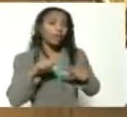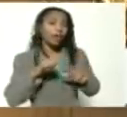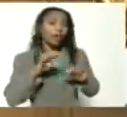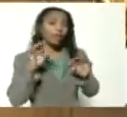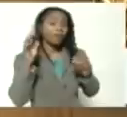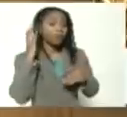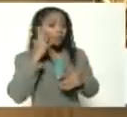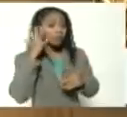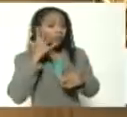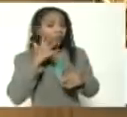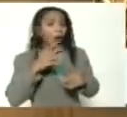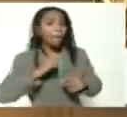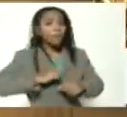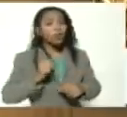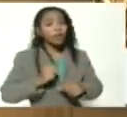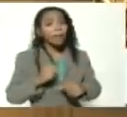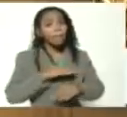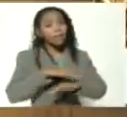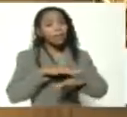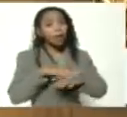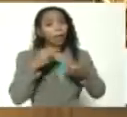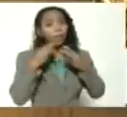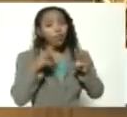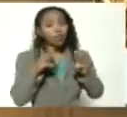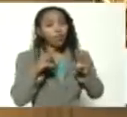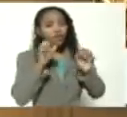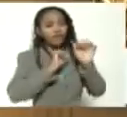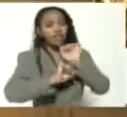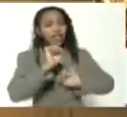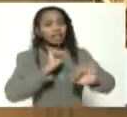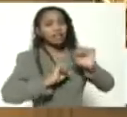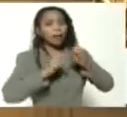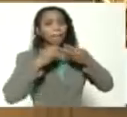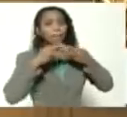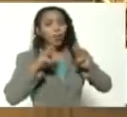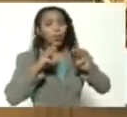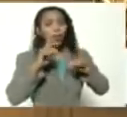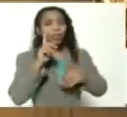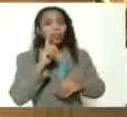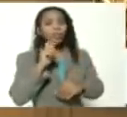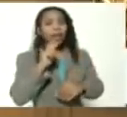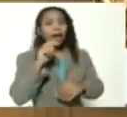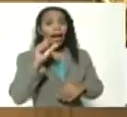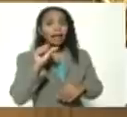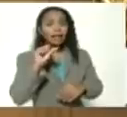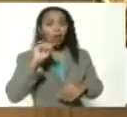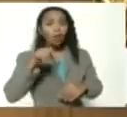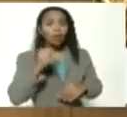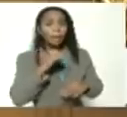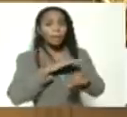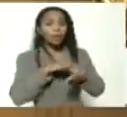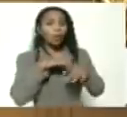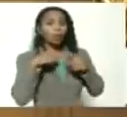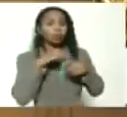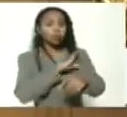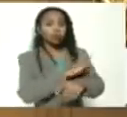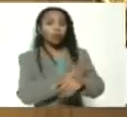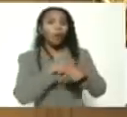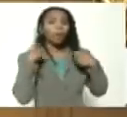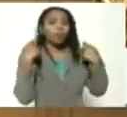del Ministerio Público, de la Defensa Pública, del TCJ y del Ministerio del Poder Popular para el